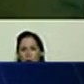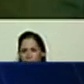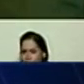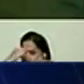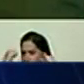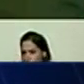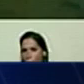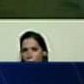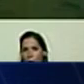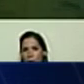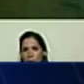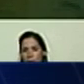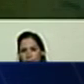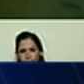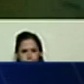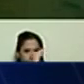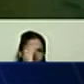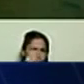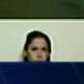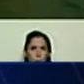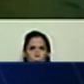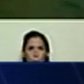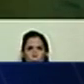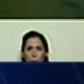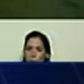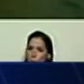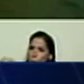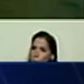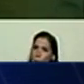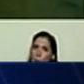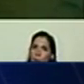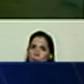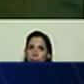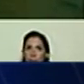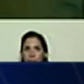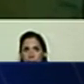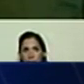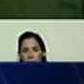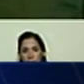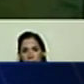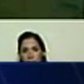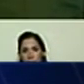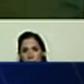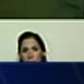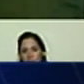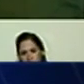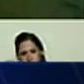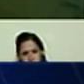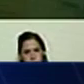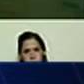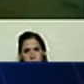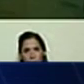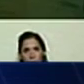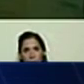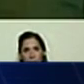contundente, rotunda, de rechazo al entreguismo,